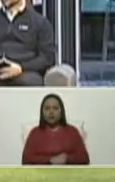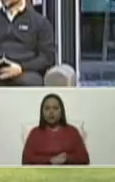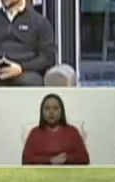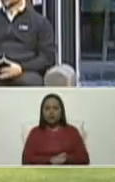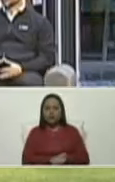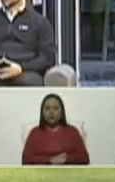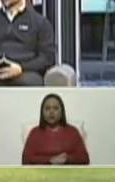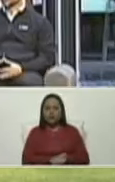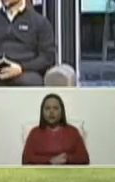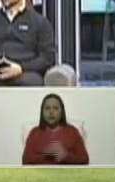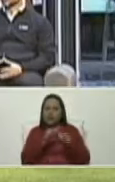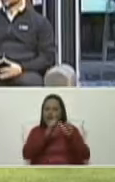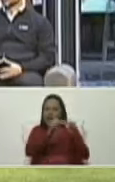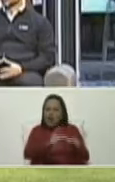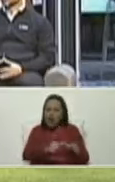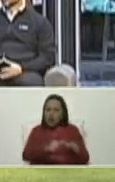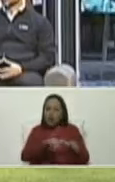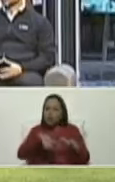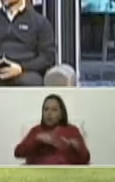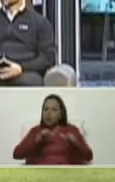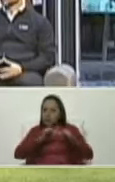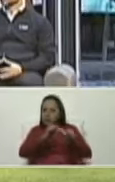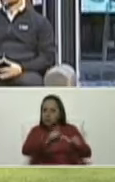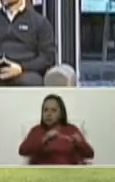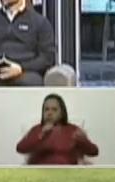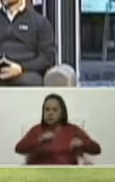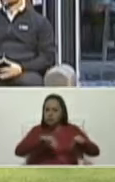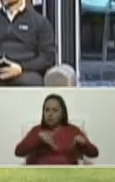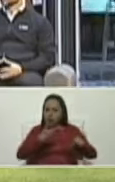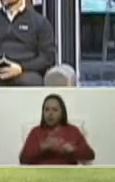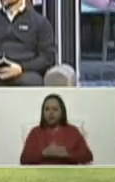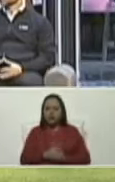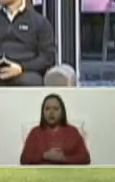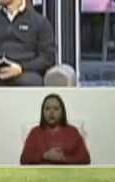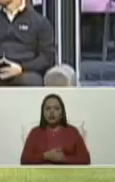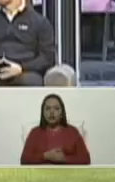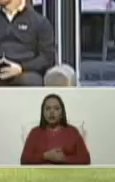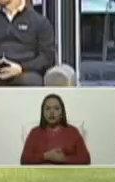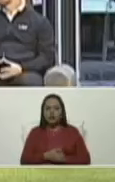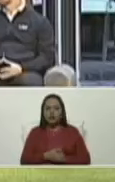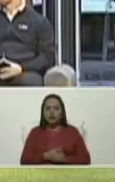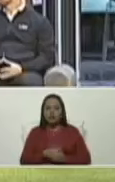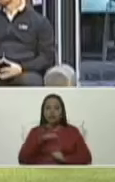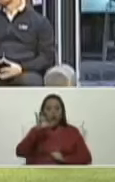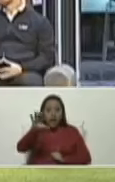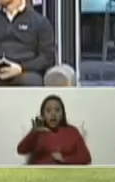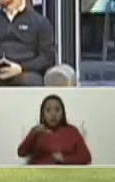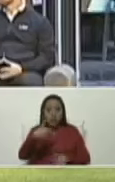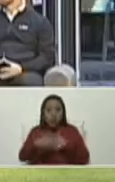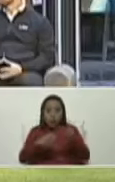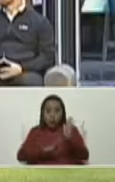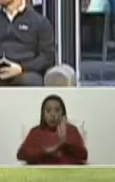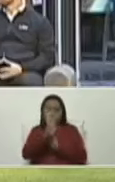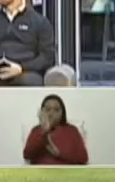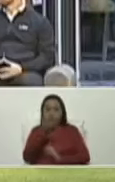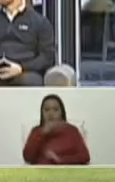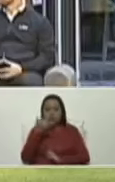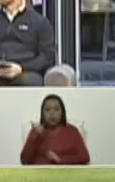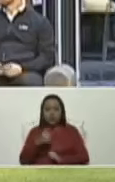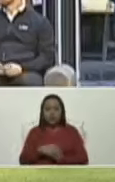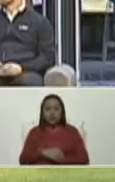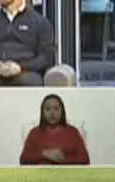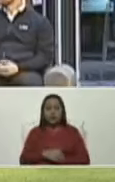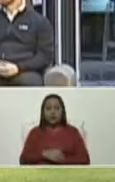Si mantenemos ese ritmo, que lo podemos mantener, porque el país, la economía va creciendo,